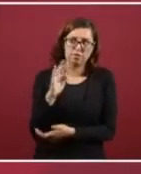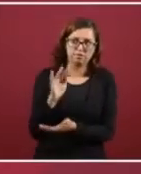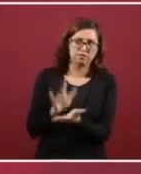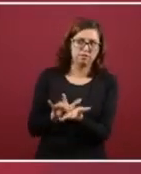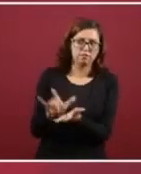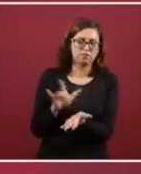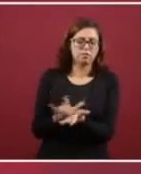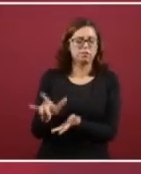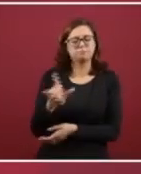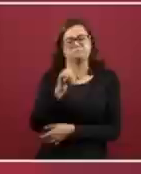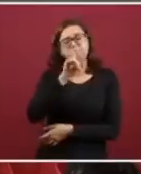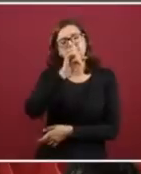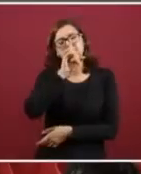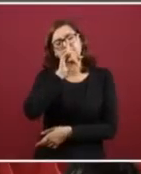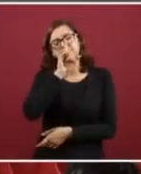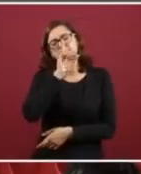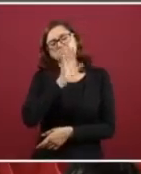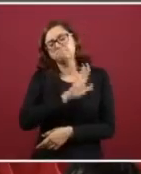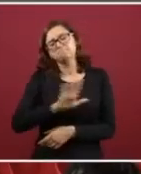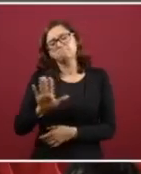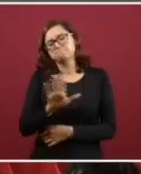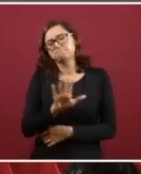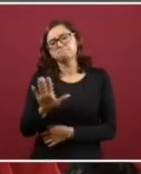no va a